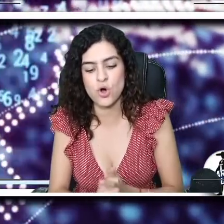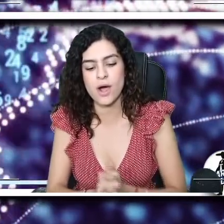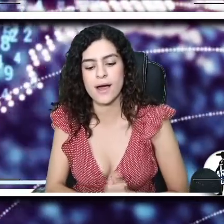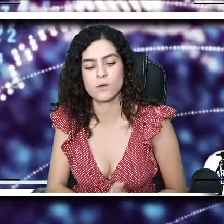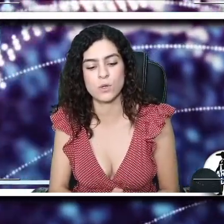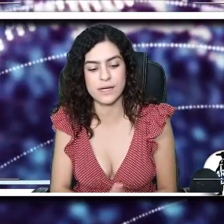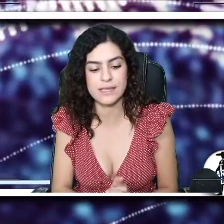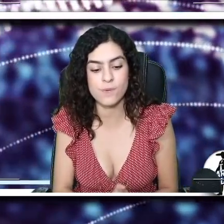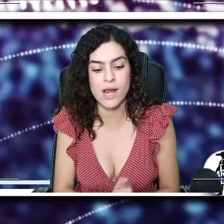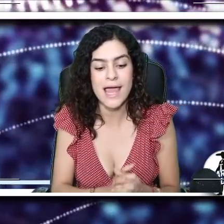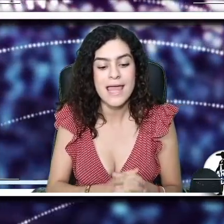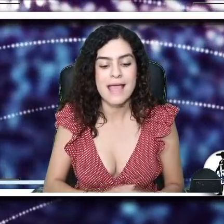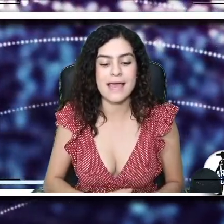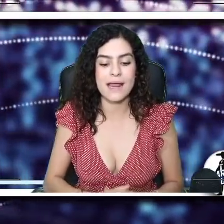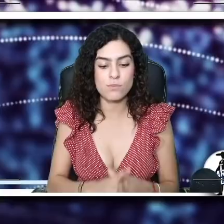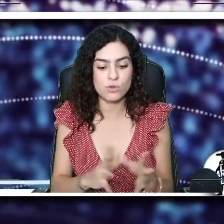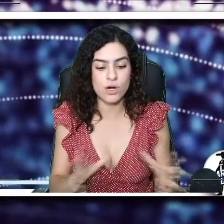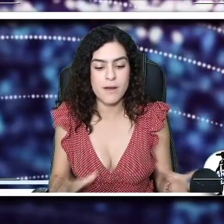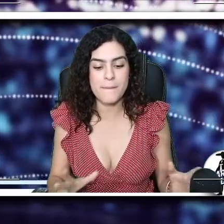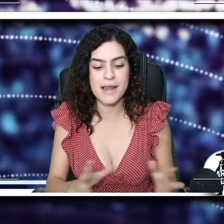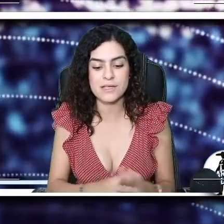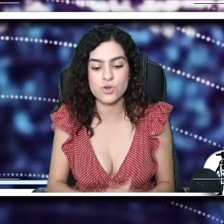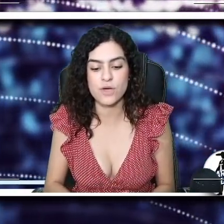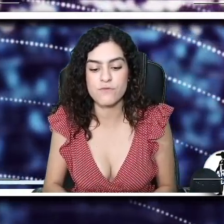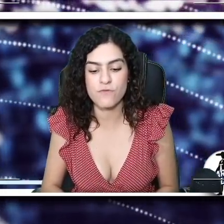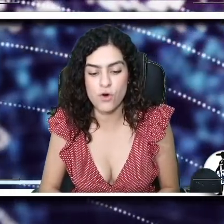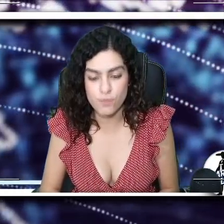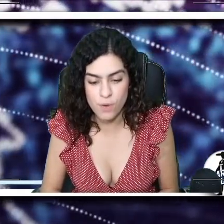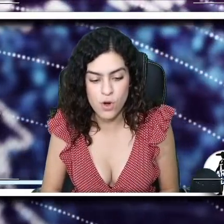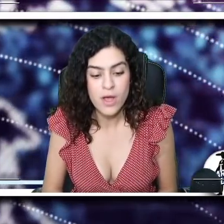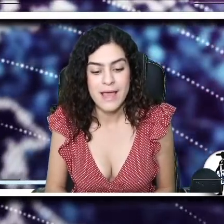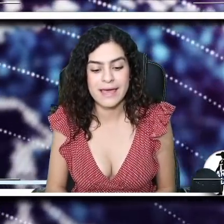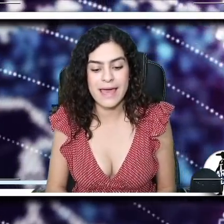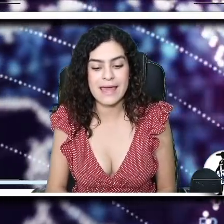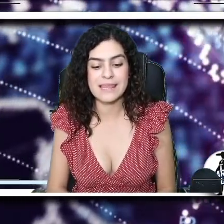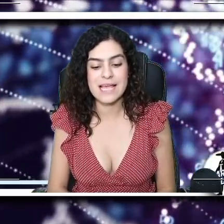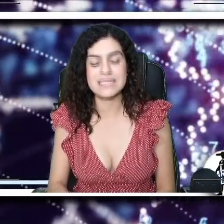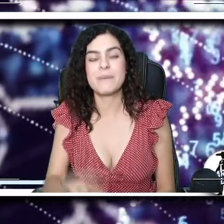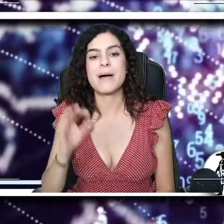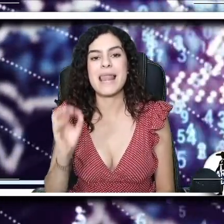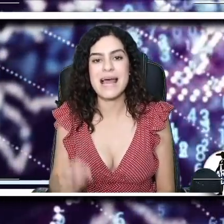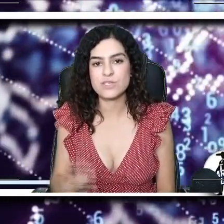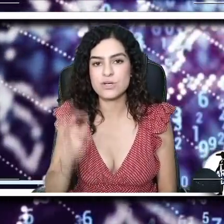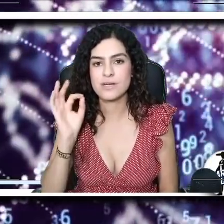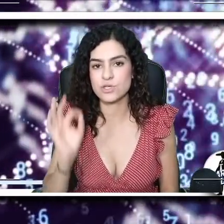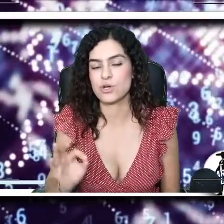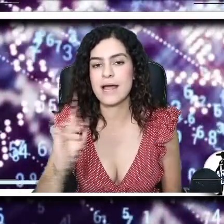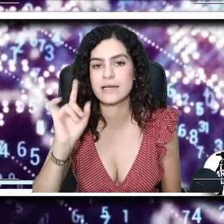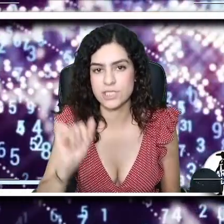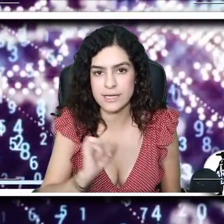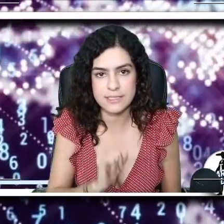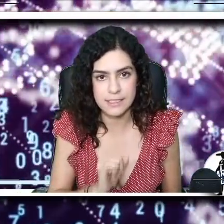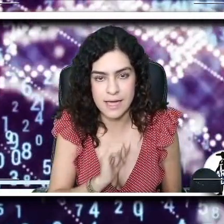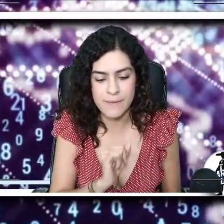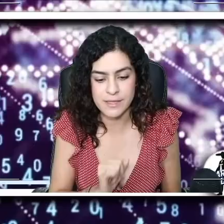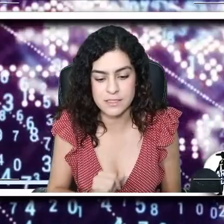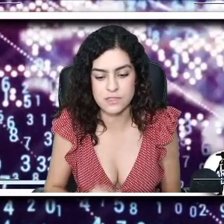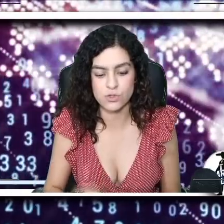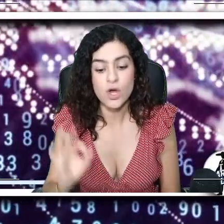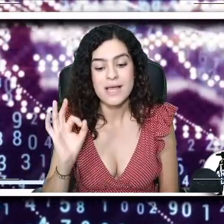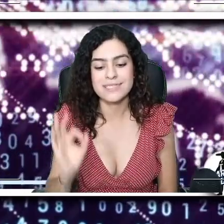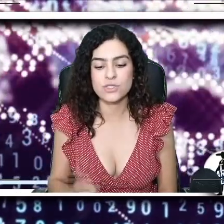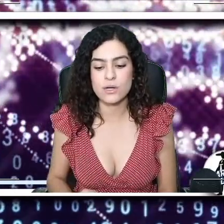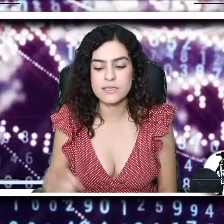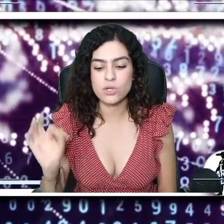relación con Carlos Loret de Mola, que Raimundo Riva Palacio informó que desde Palacio Nacional, chéquense nada más